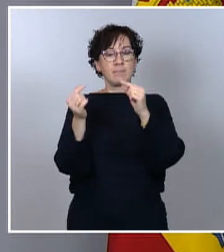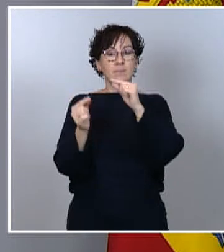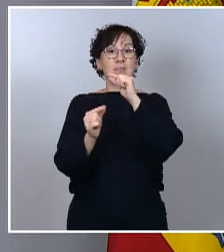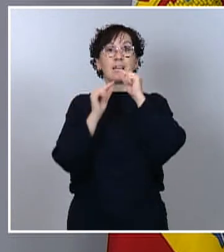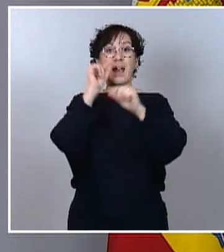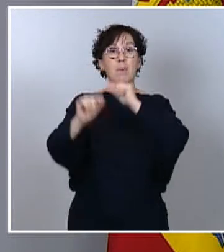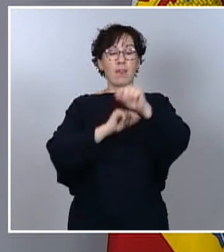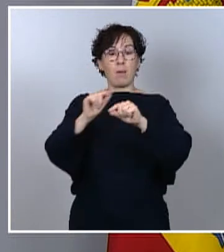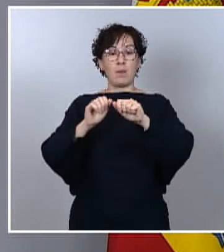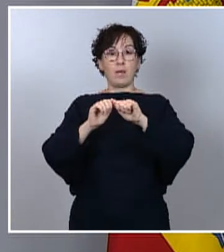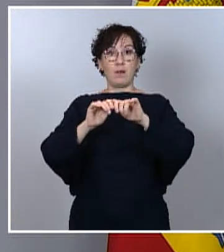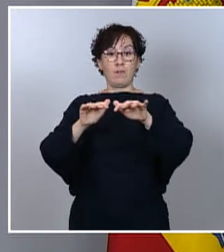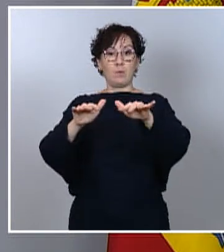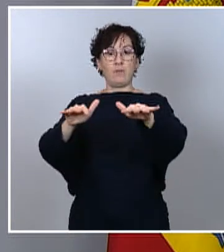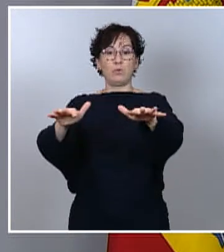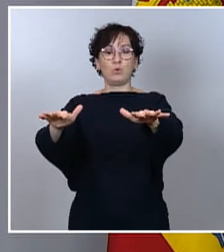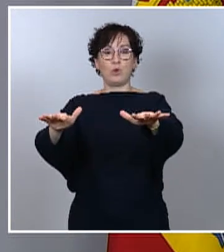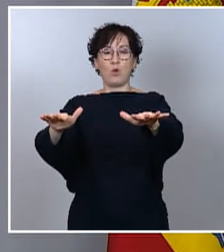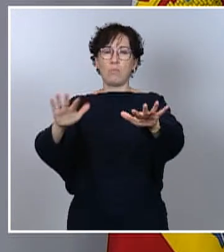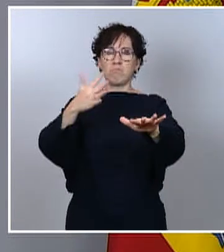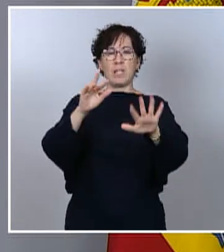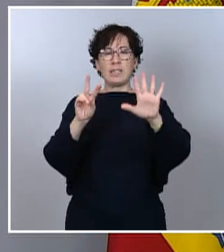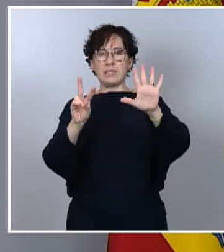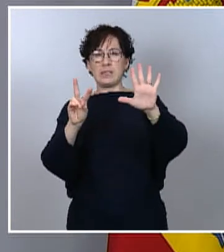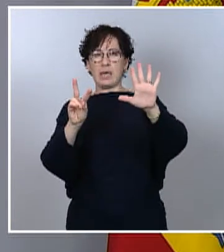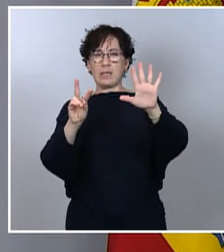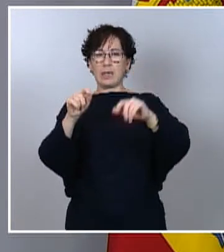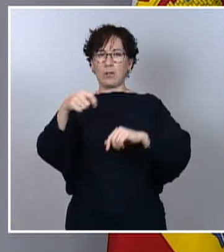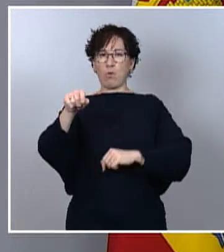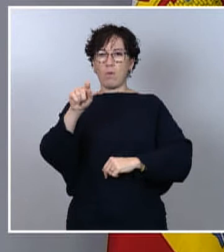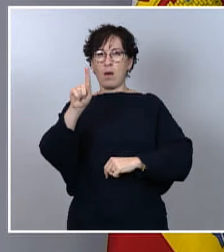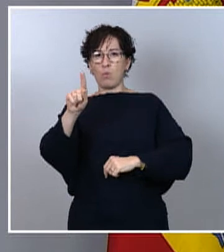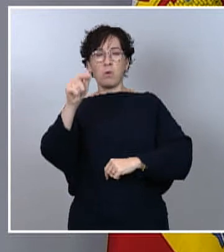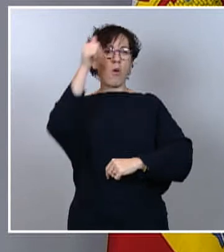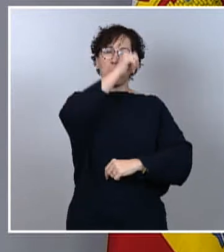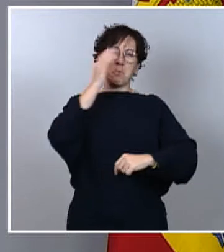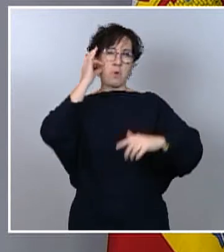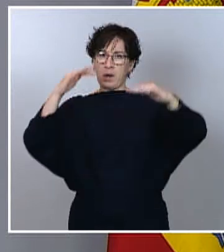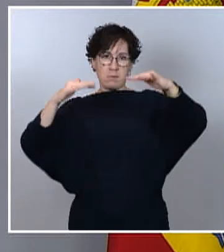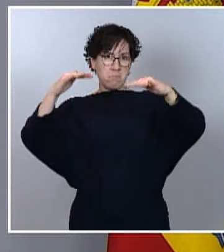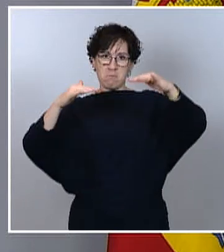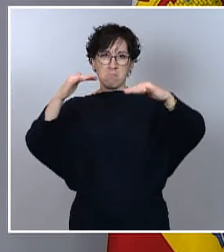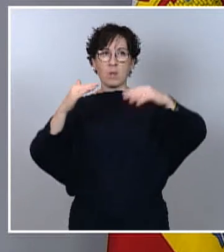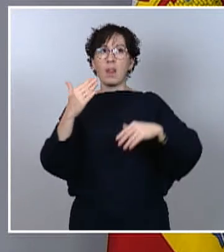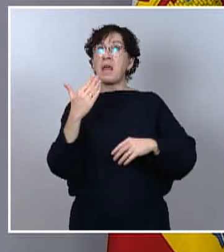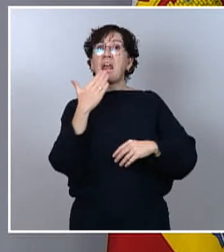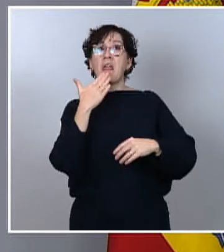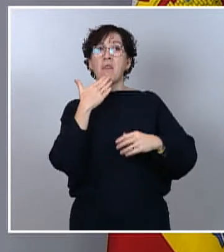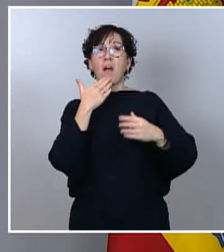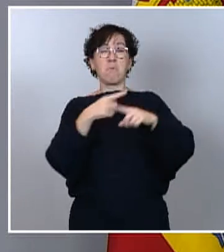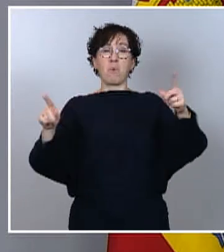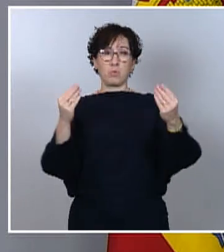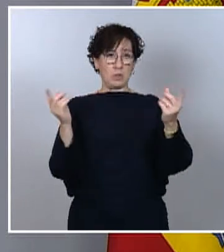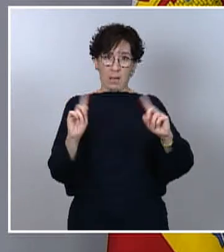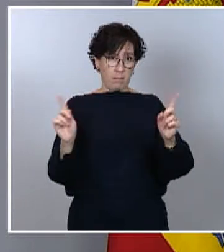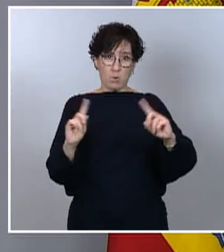prevalencia actual es del 7,1, es bastante parecida en hombres y en mujeres y hay pocos cambios por la edad, con una menor